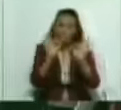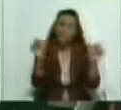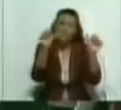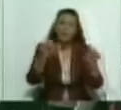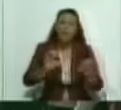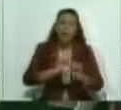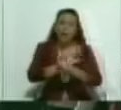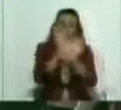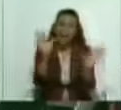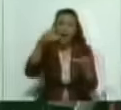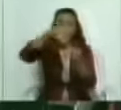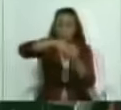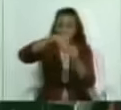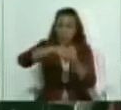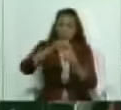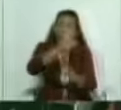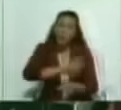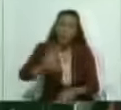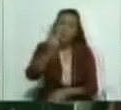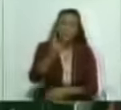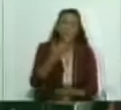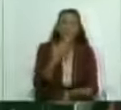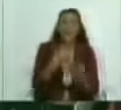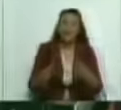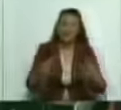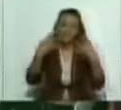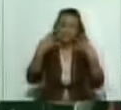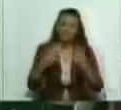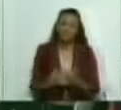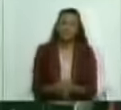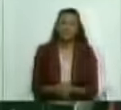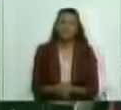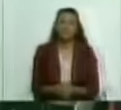sistema electoral del mundo. Muchas gracias por su presencia.